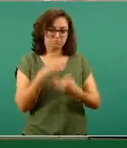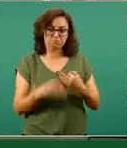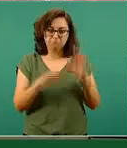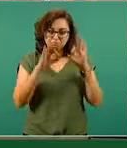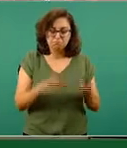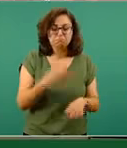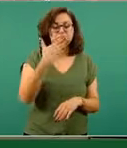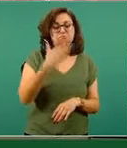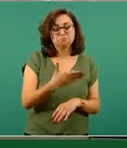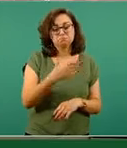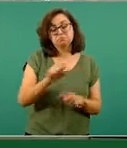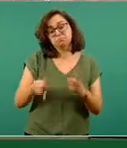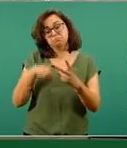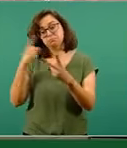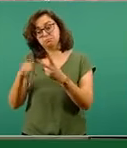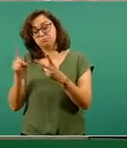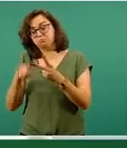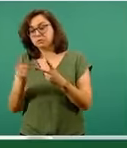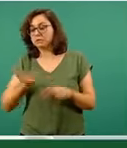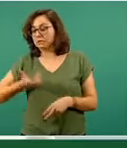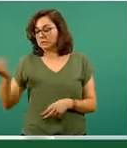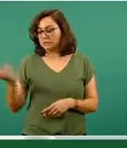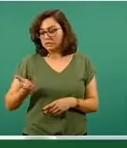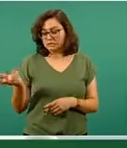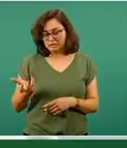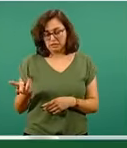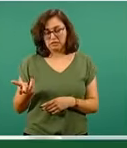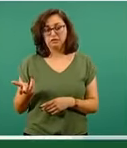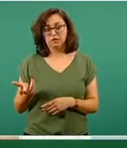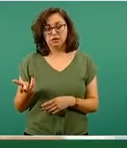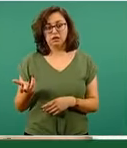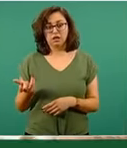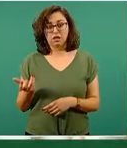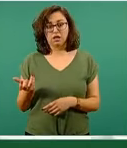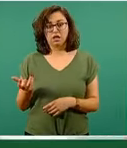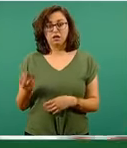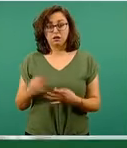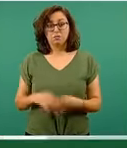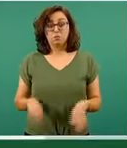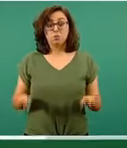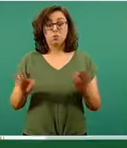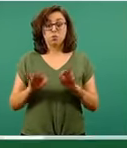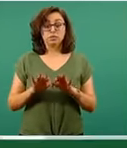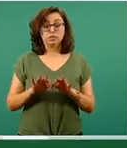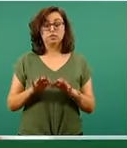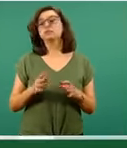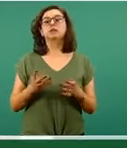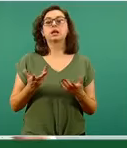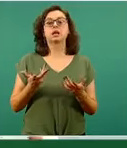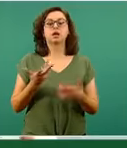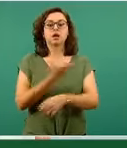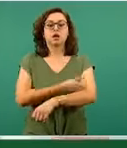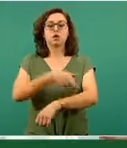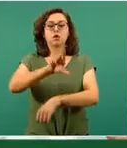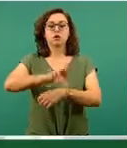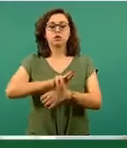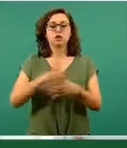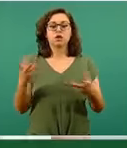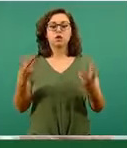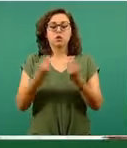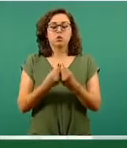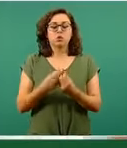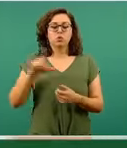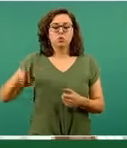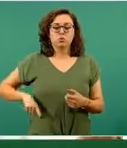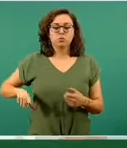médica. Y pues tenemos una parte operativa muy importante que en principio y en gran medida está coordinada por los servidores de